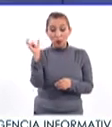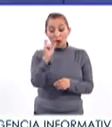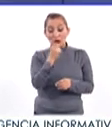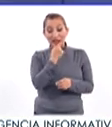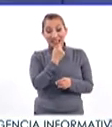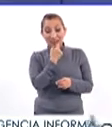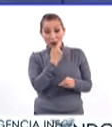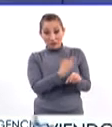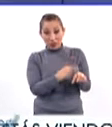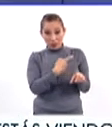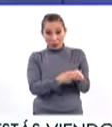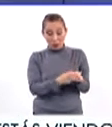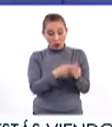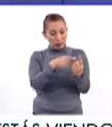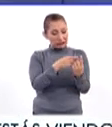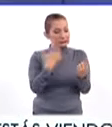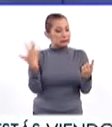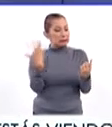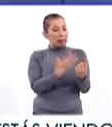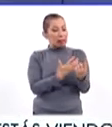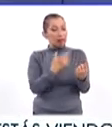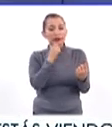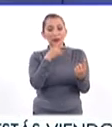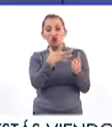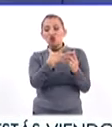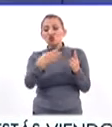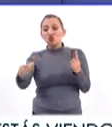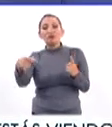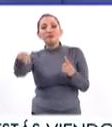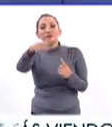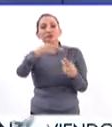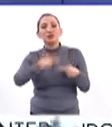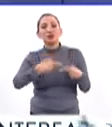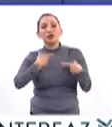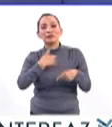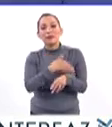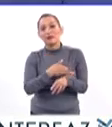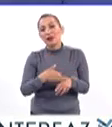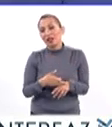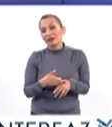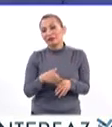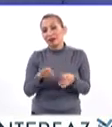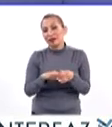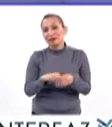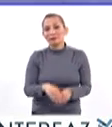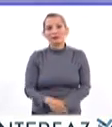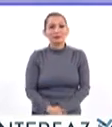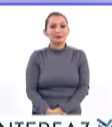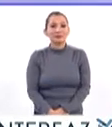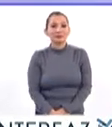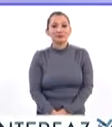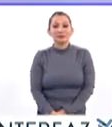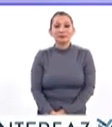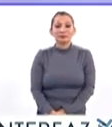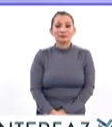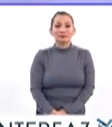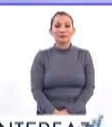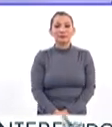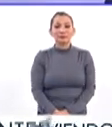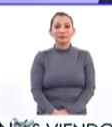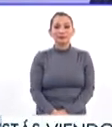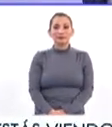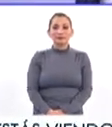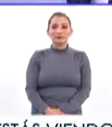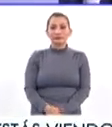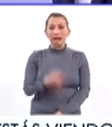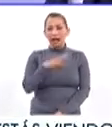momento en que se enferma el niño, también puede contagiar a las personas que están a su alrededor. Claro. Y